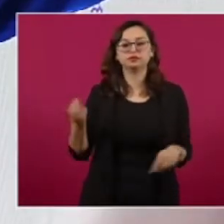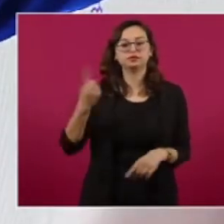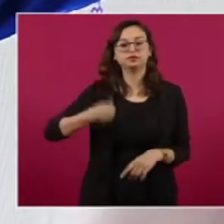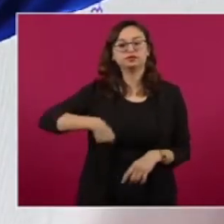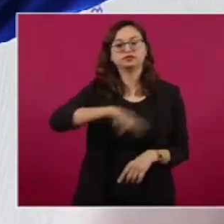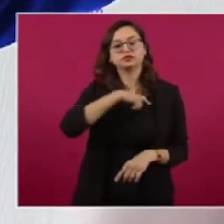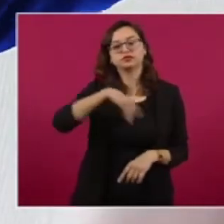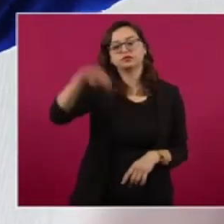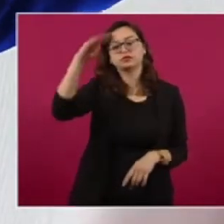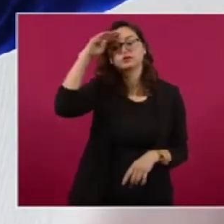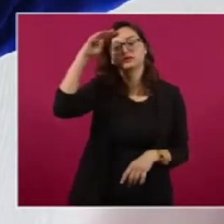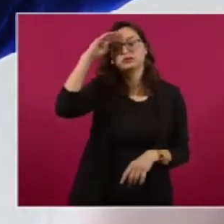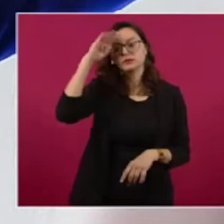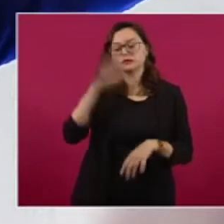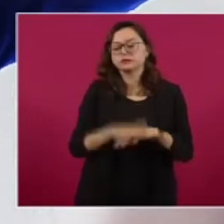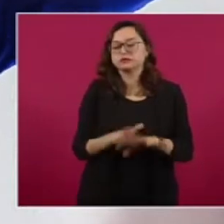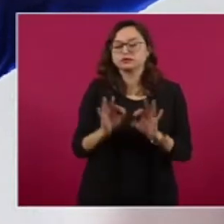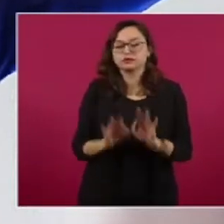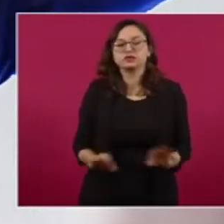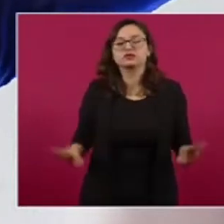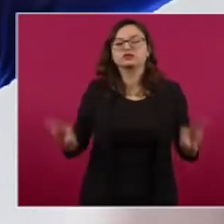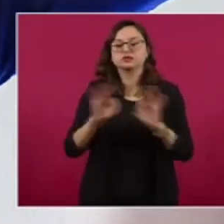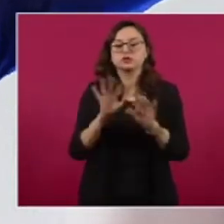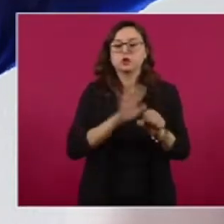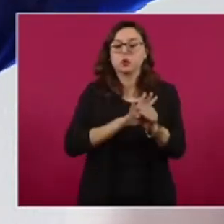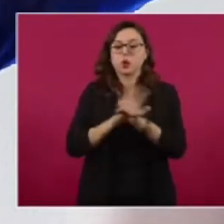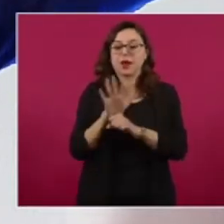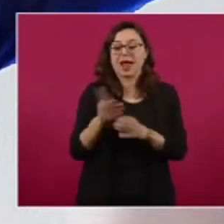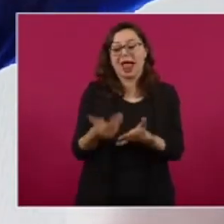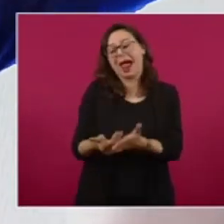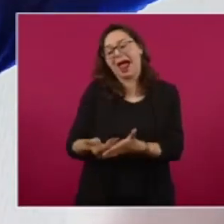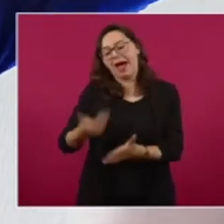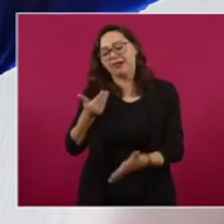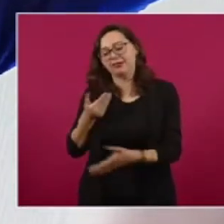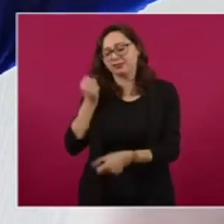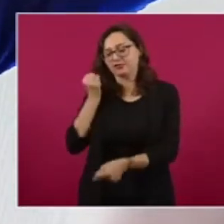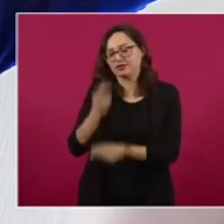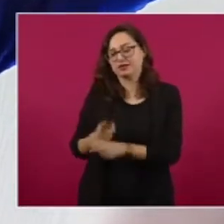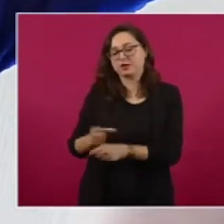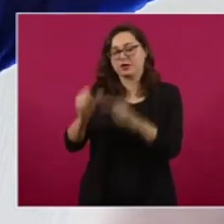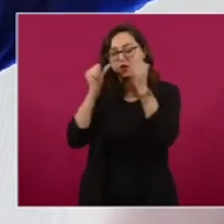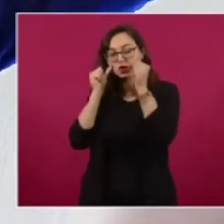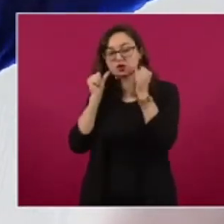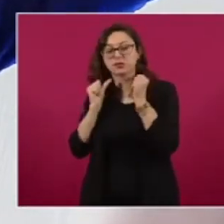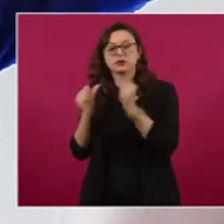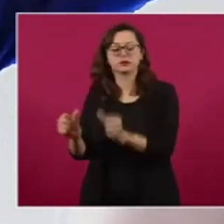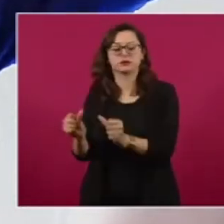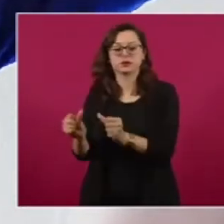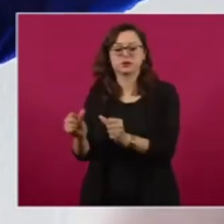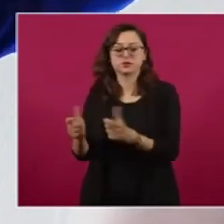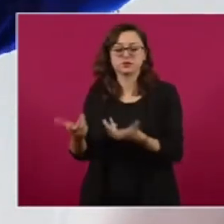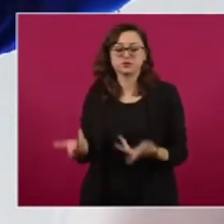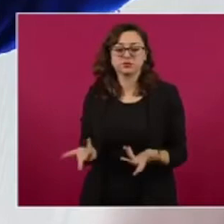Consideramos que lo fundamental es ir a las causas, que no se puede enfrentar